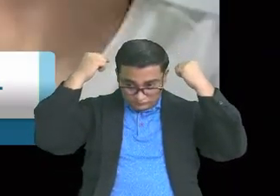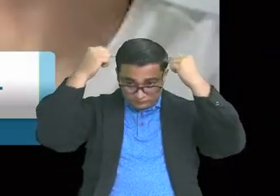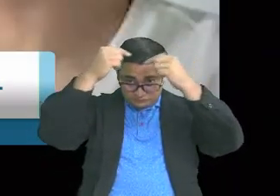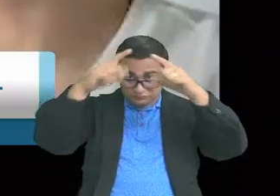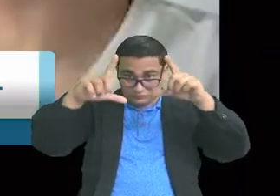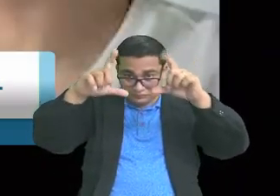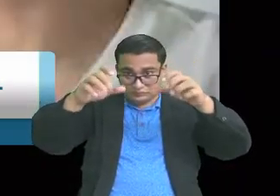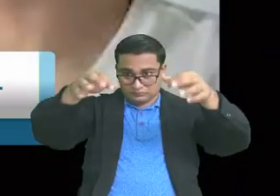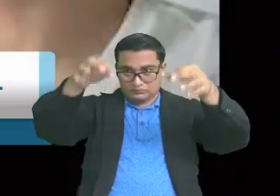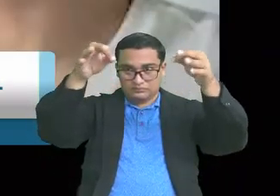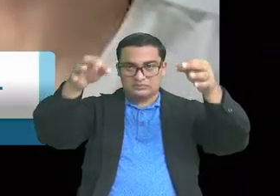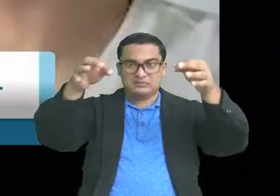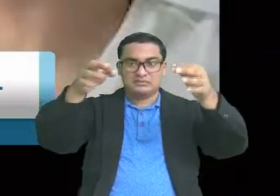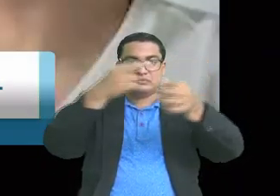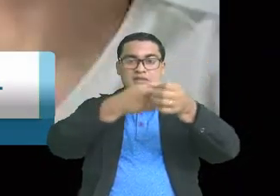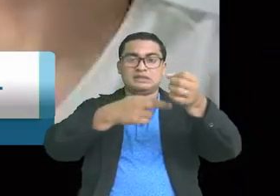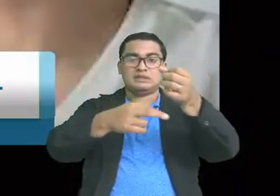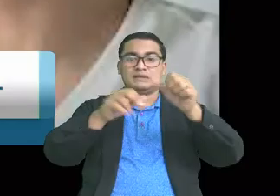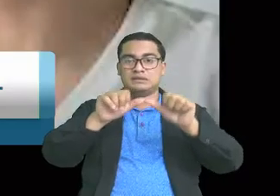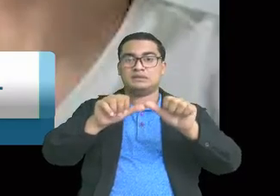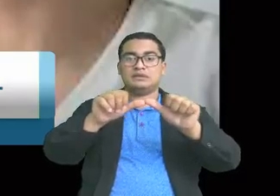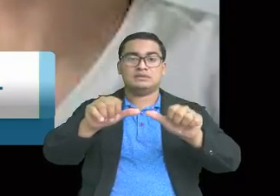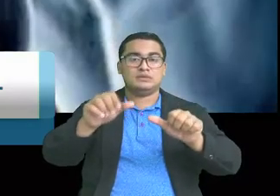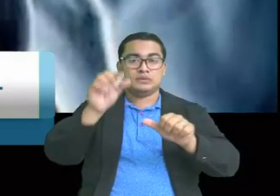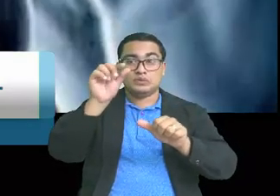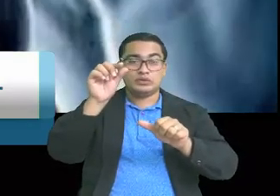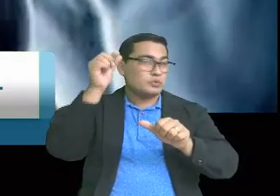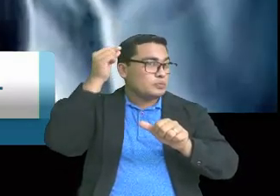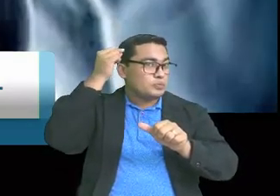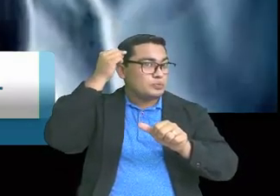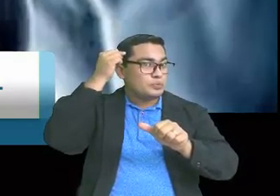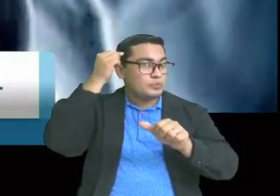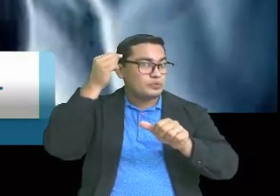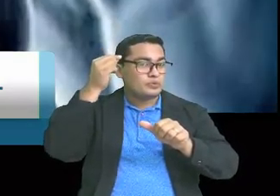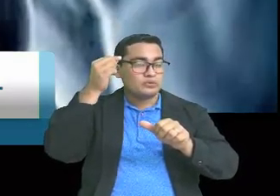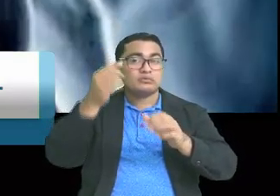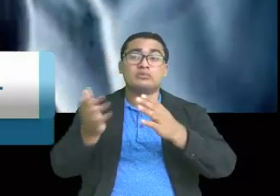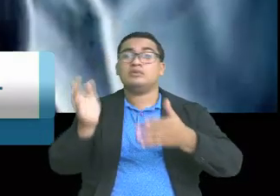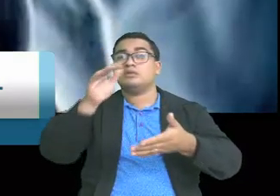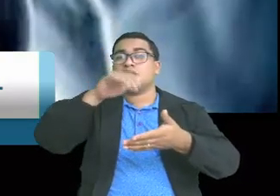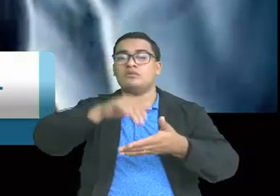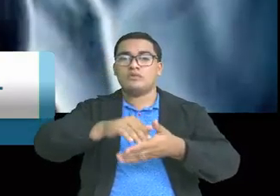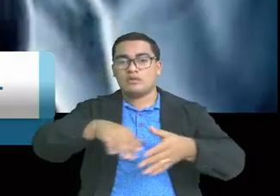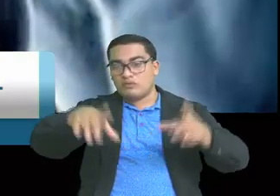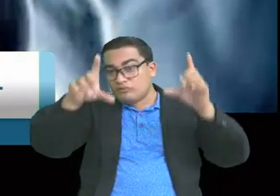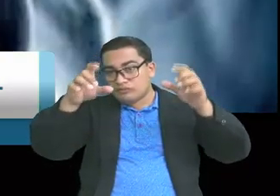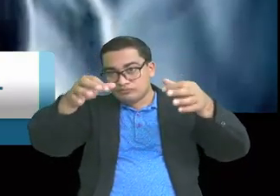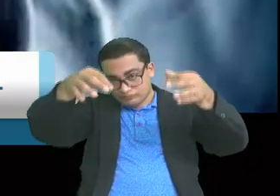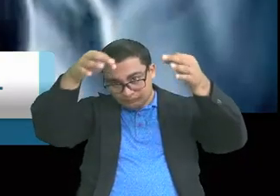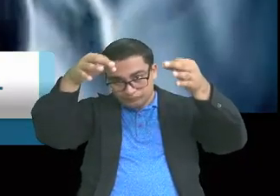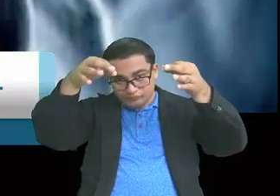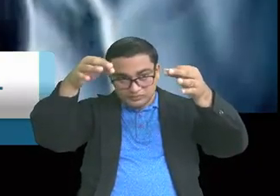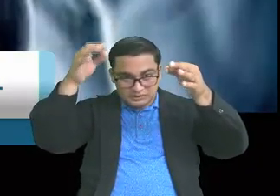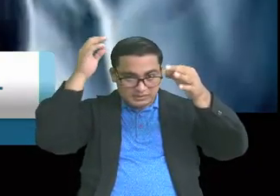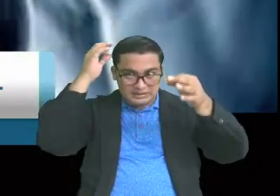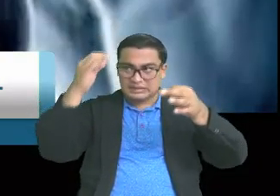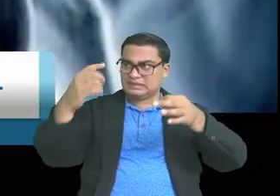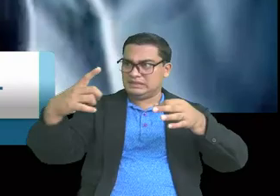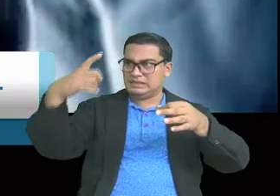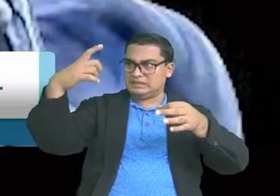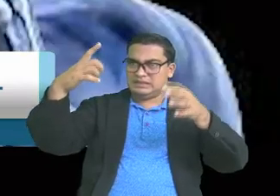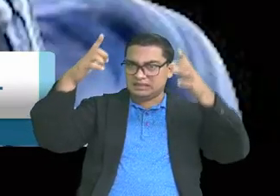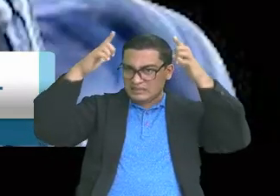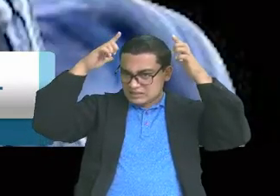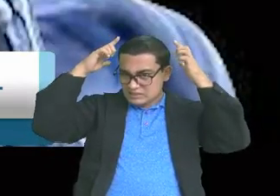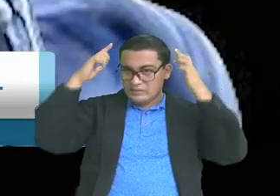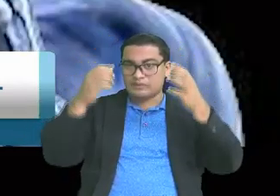sigue activo. Es decir, lo vemos de cierto tamaño, pero ya sabemos que va a crecer, que se va a aumentar. Es decir, y decimos, bueno,